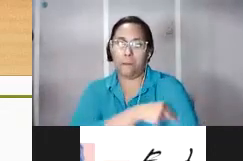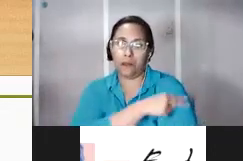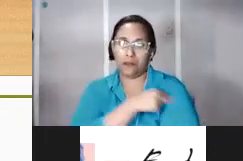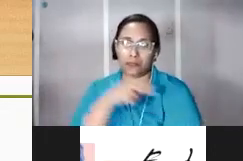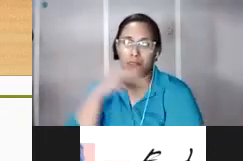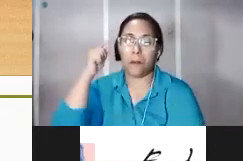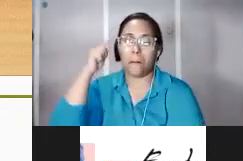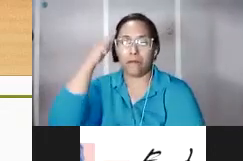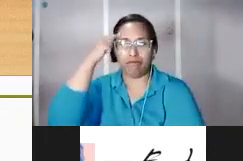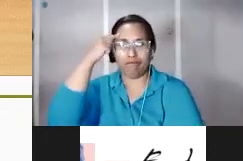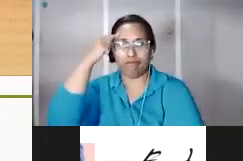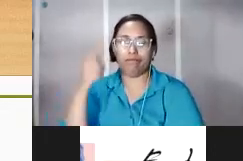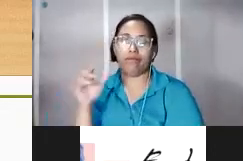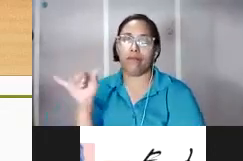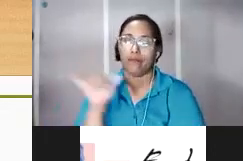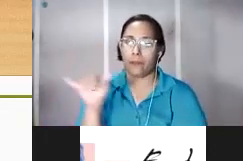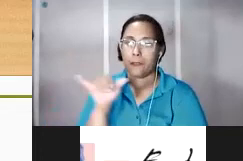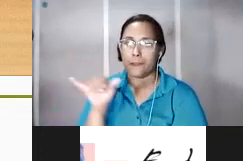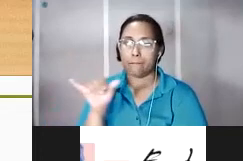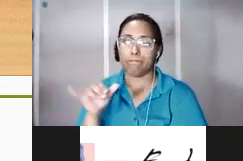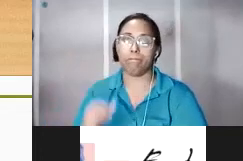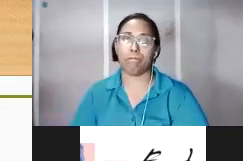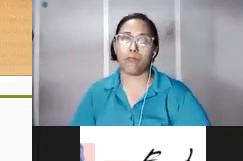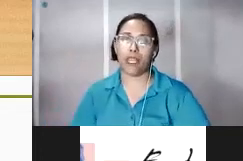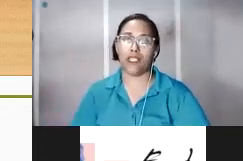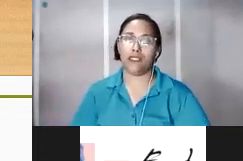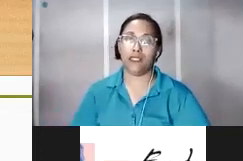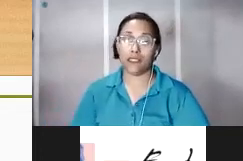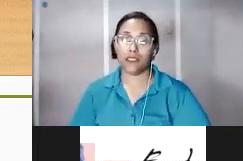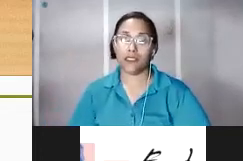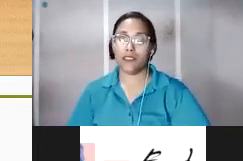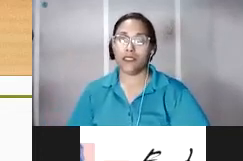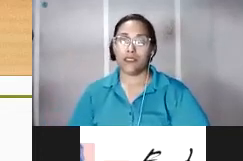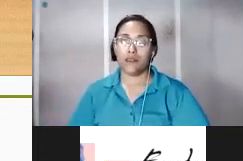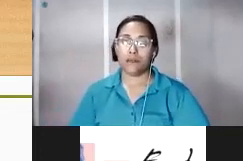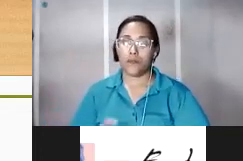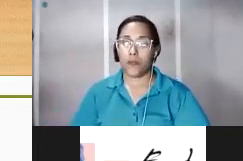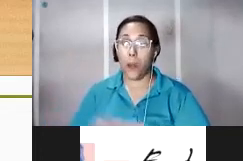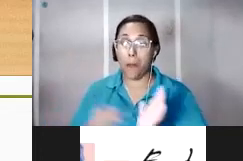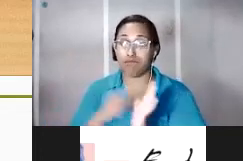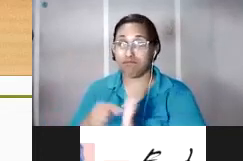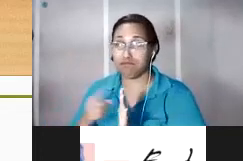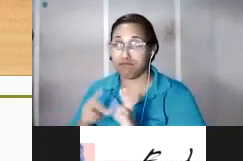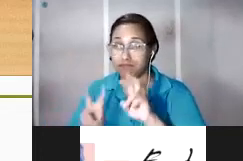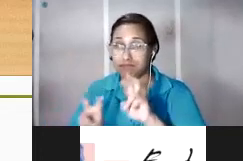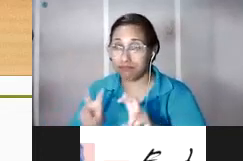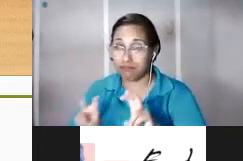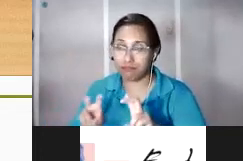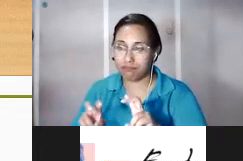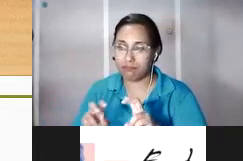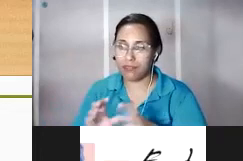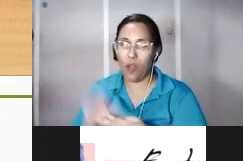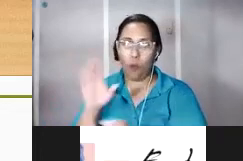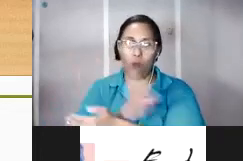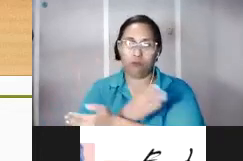mentales y de la clínica. Además, fue una de las patrocinadoras del primer conservatorio de